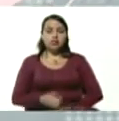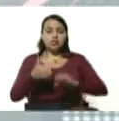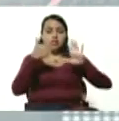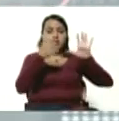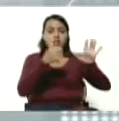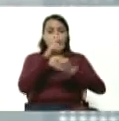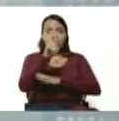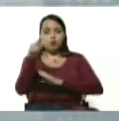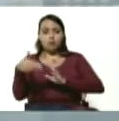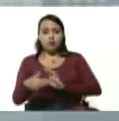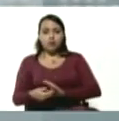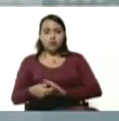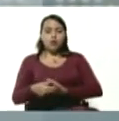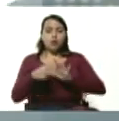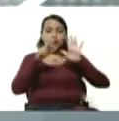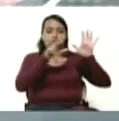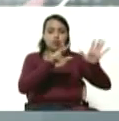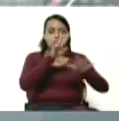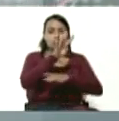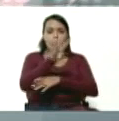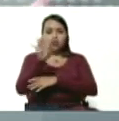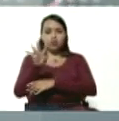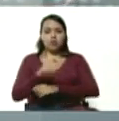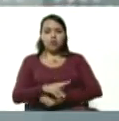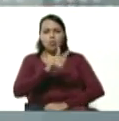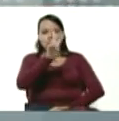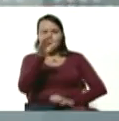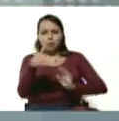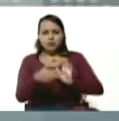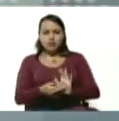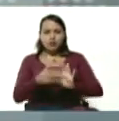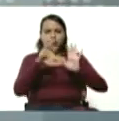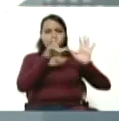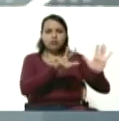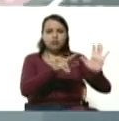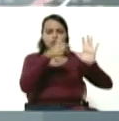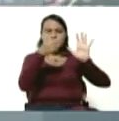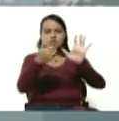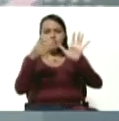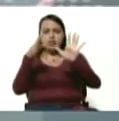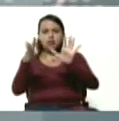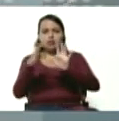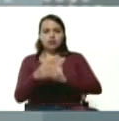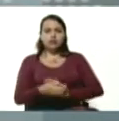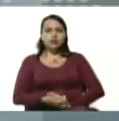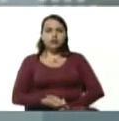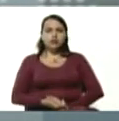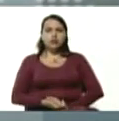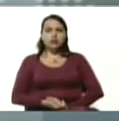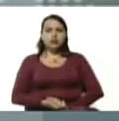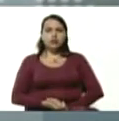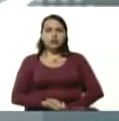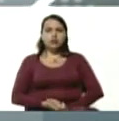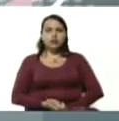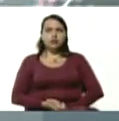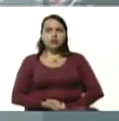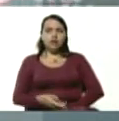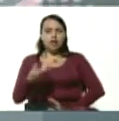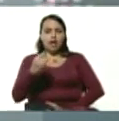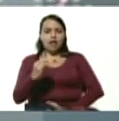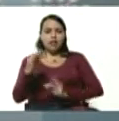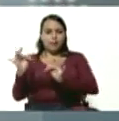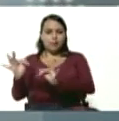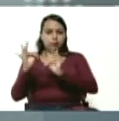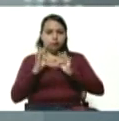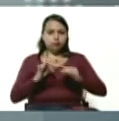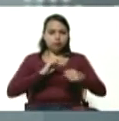,844 2,869 con nacionales presentan infección por